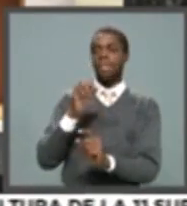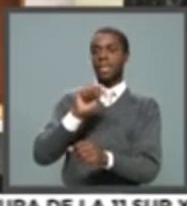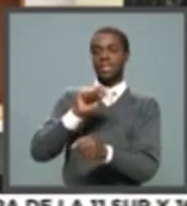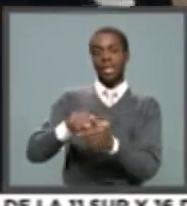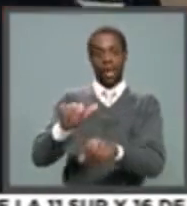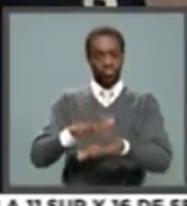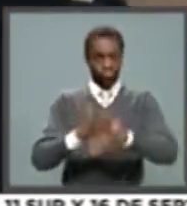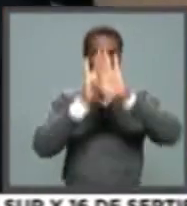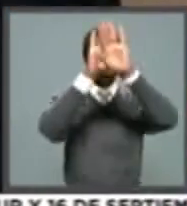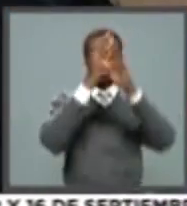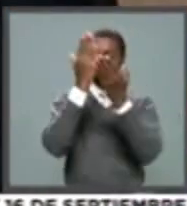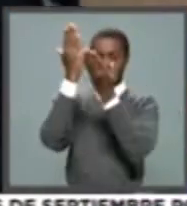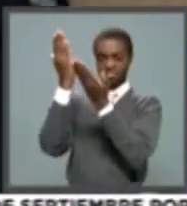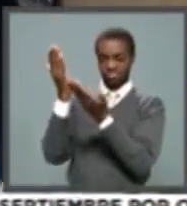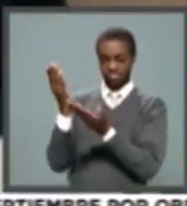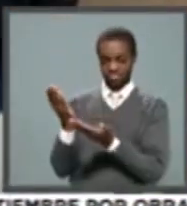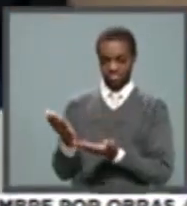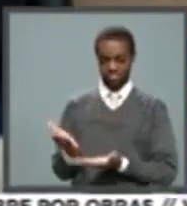basquetbolista.